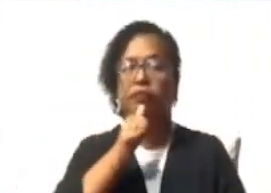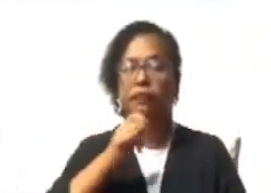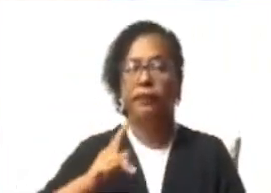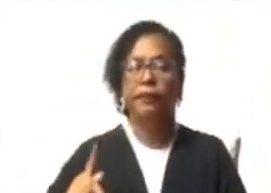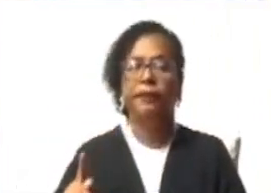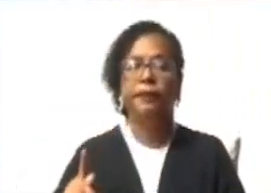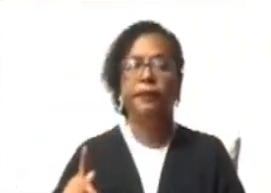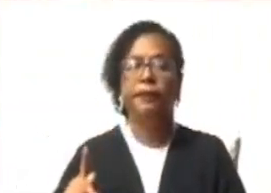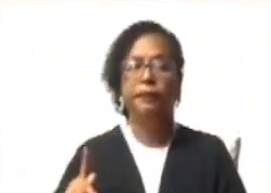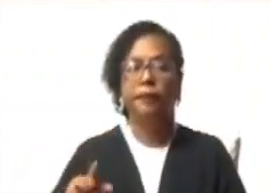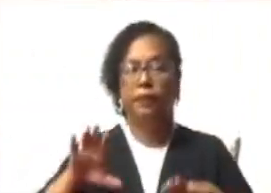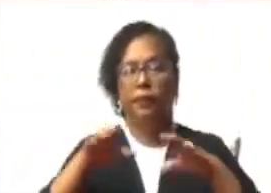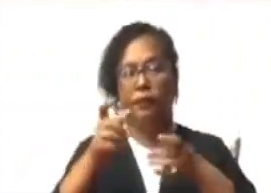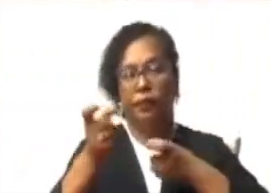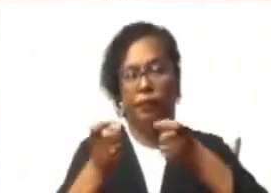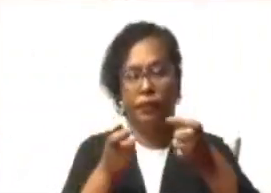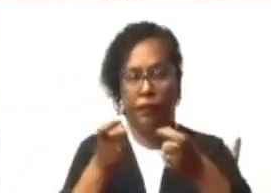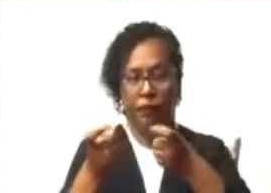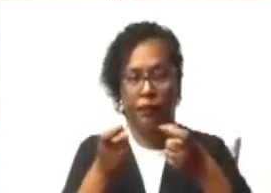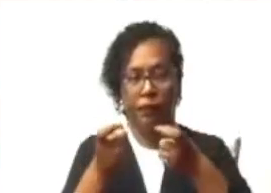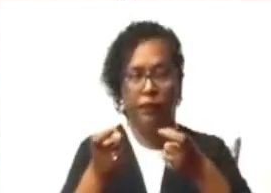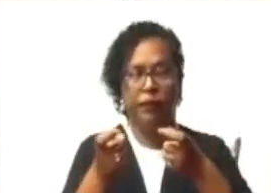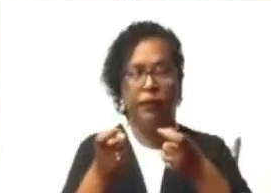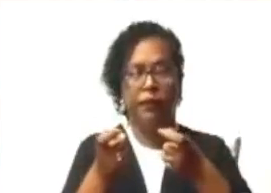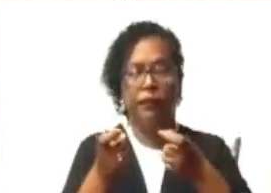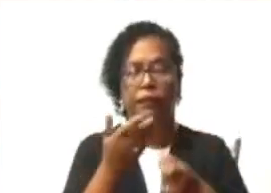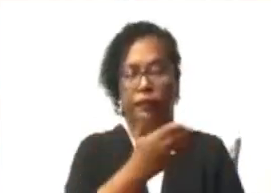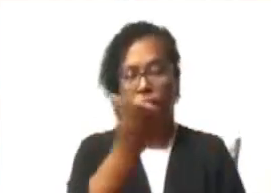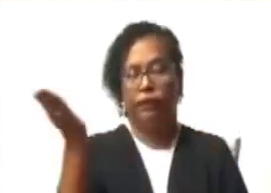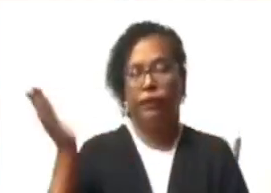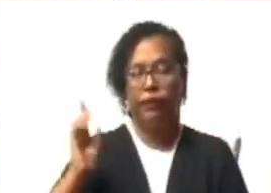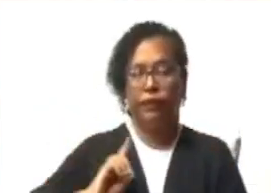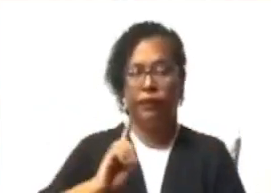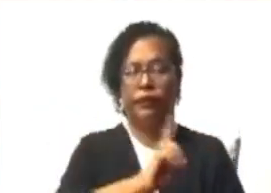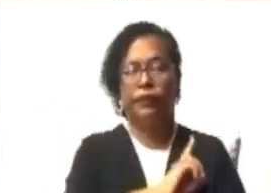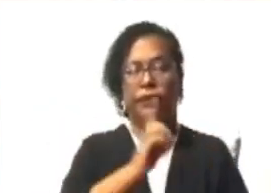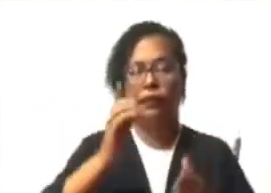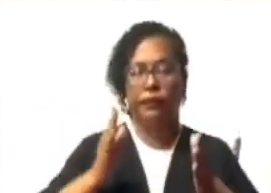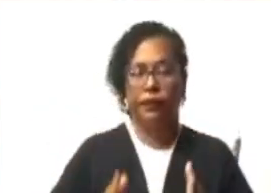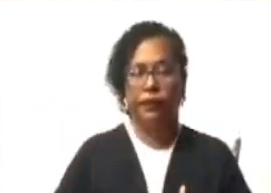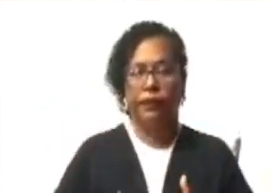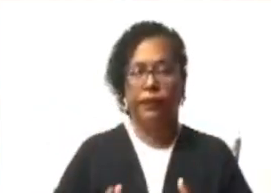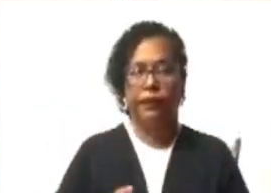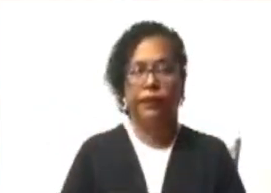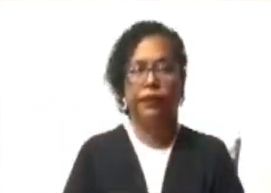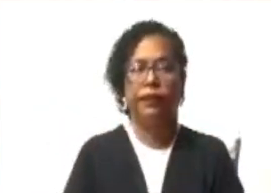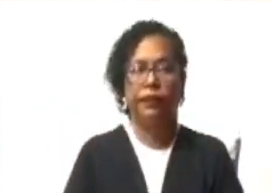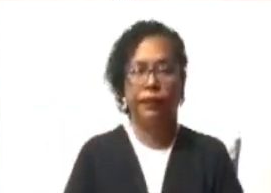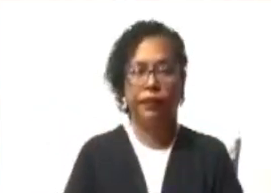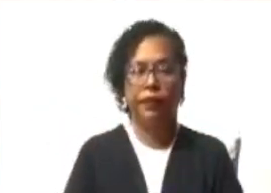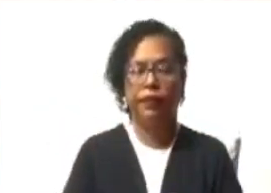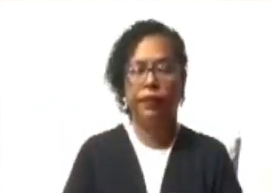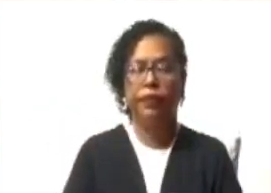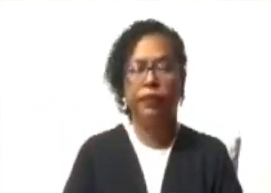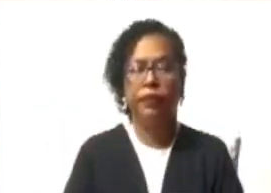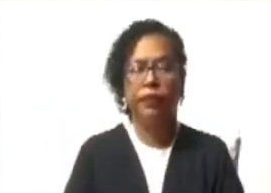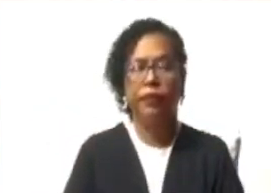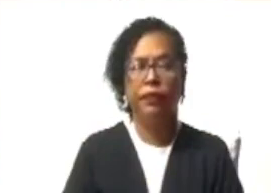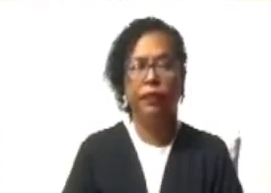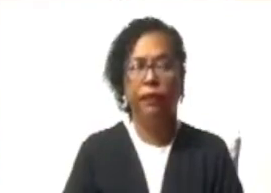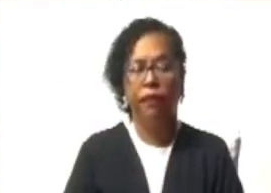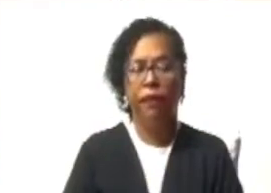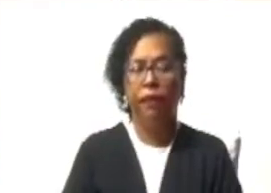Pacheco, bufete directivo, diputados y diputadas. Señor